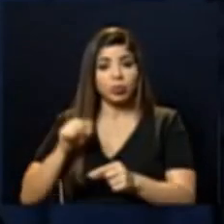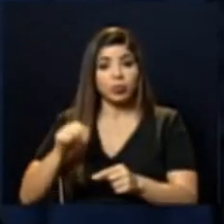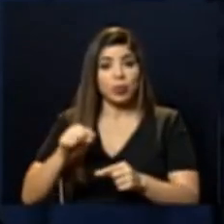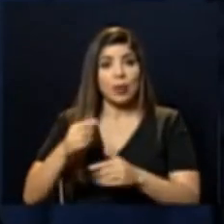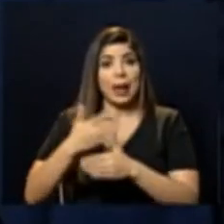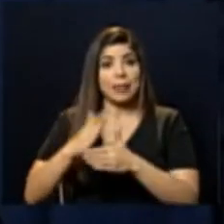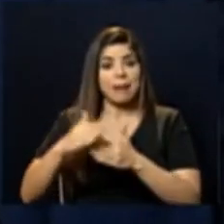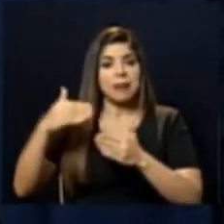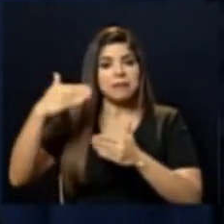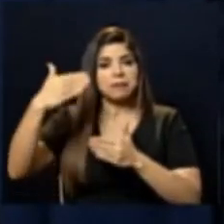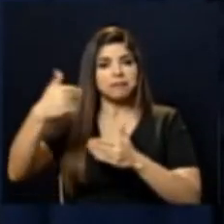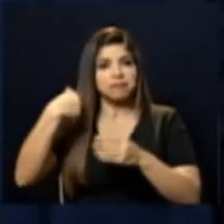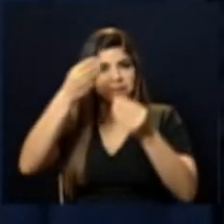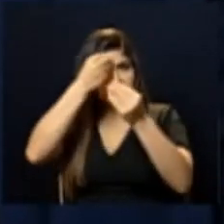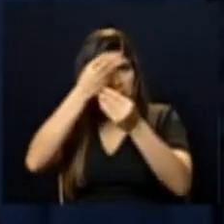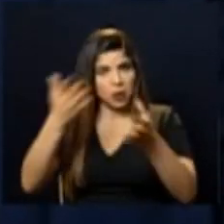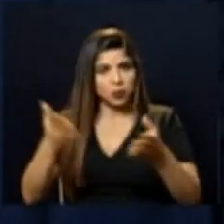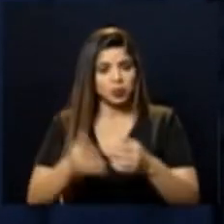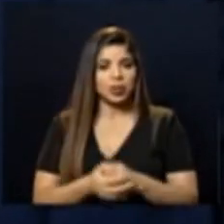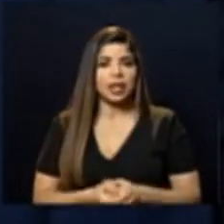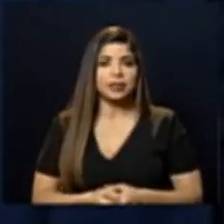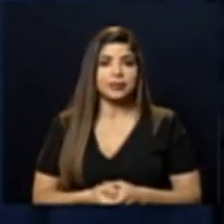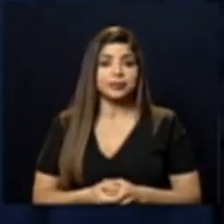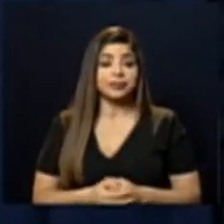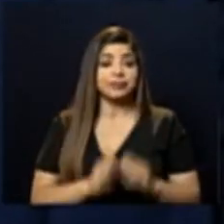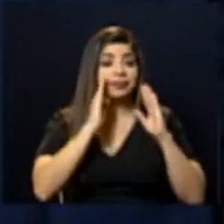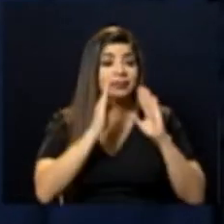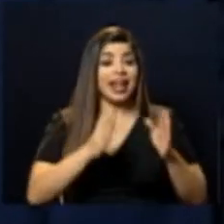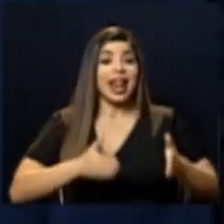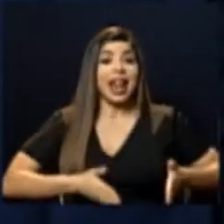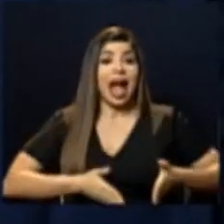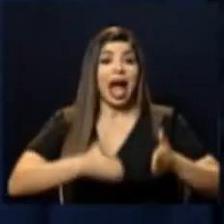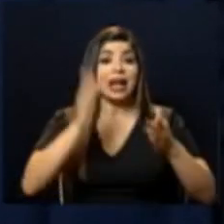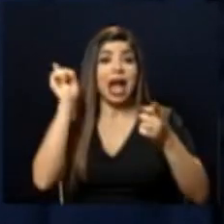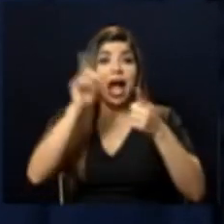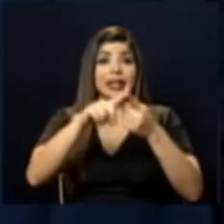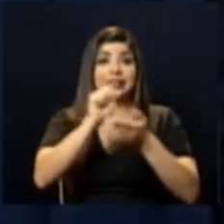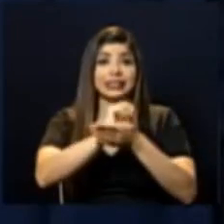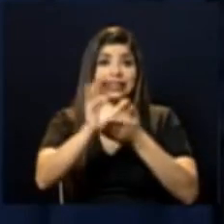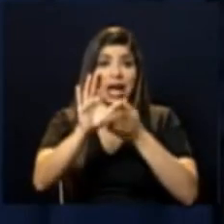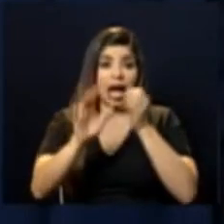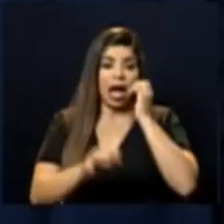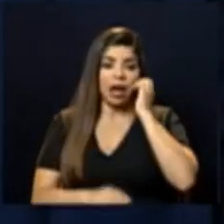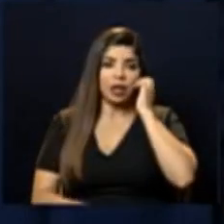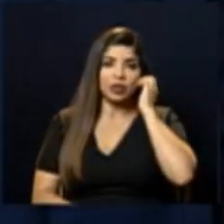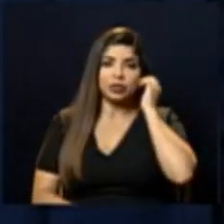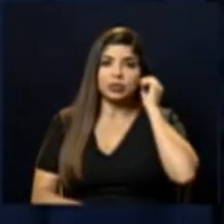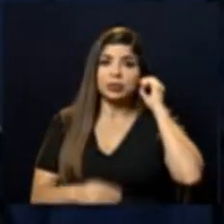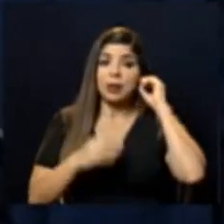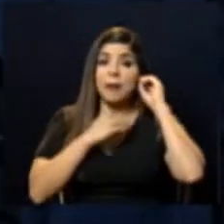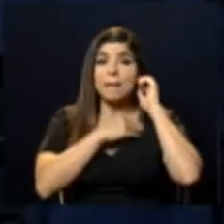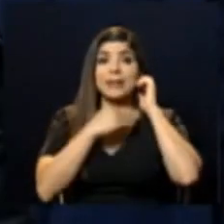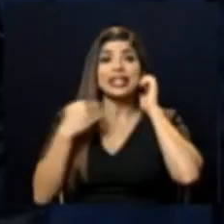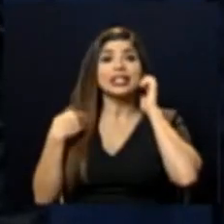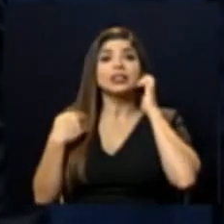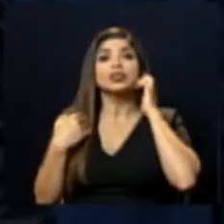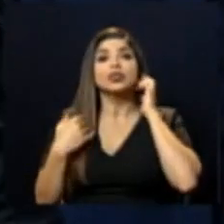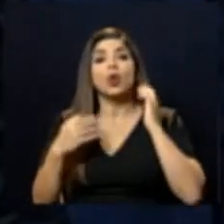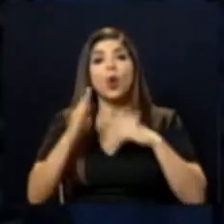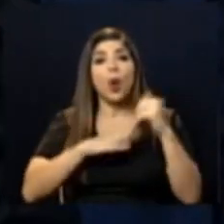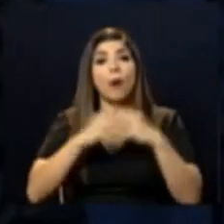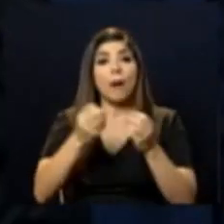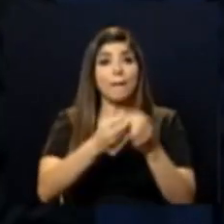irán anunciando. En relación con la carretera a San Carlos, tanto el ministro de Obras